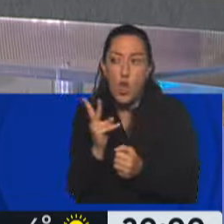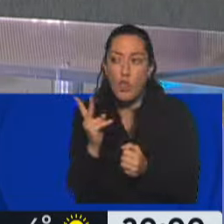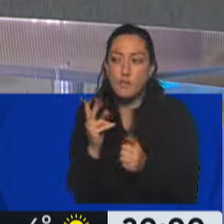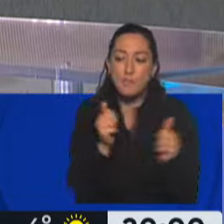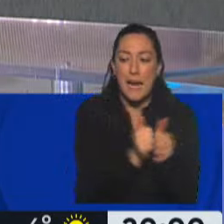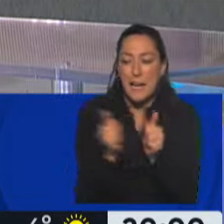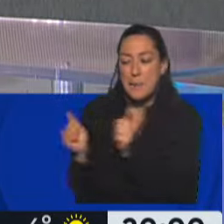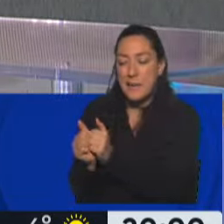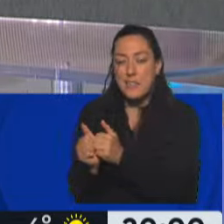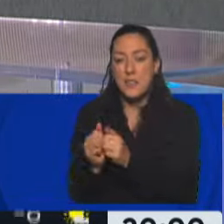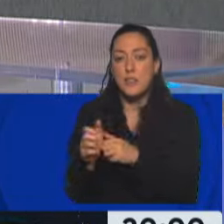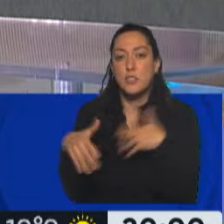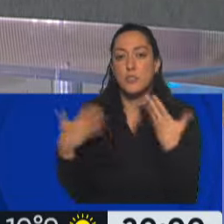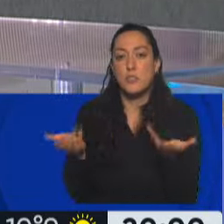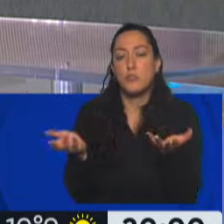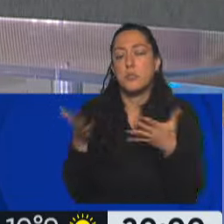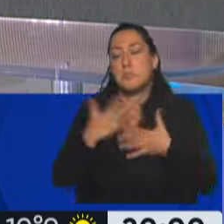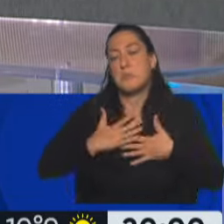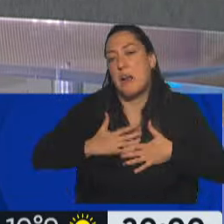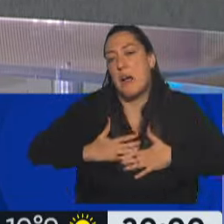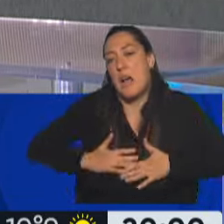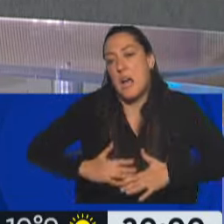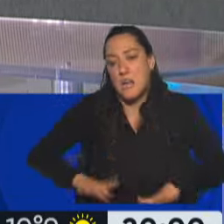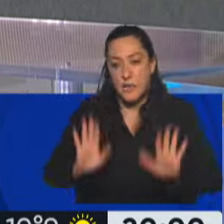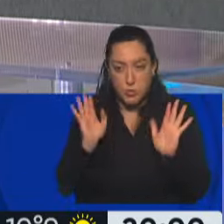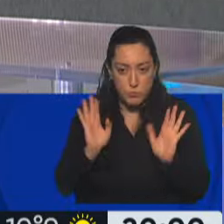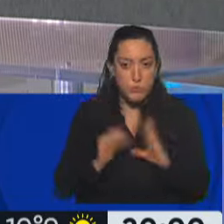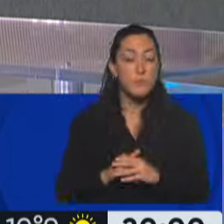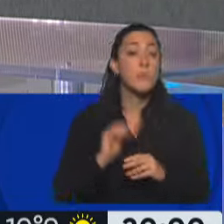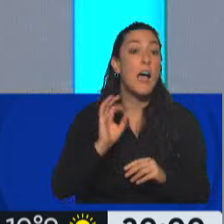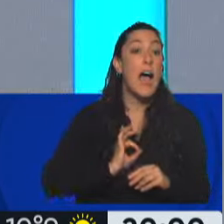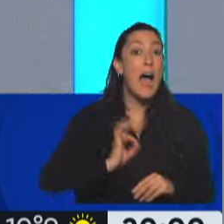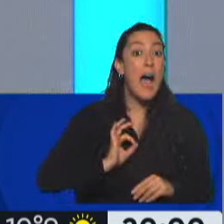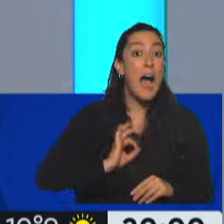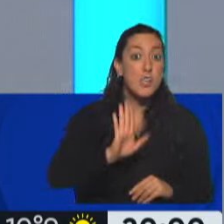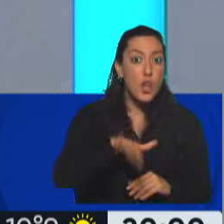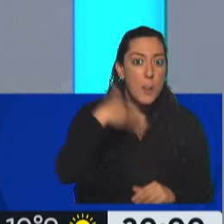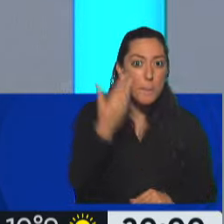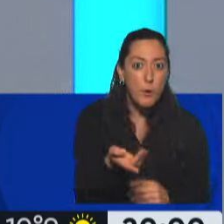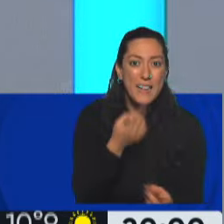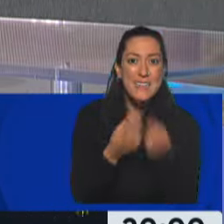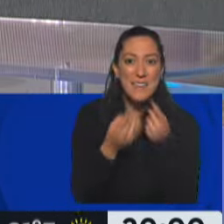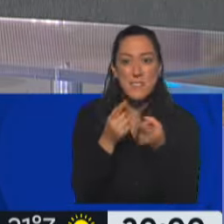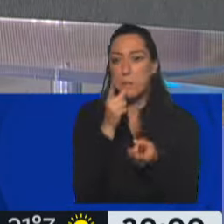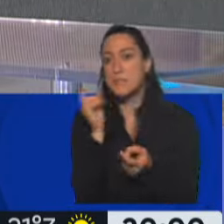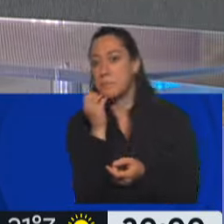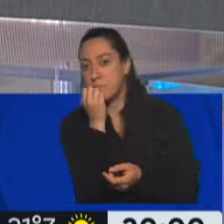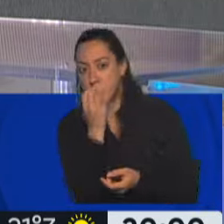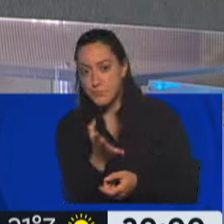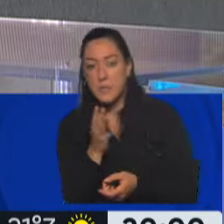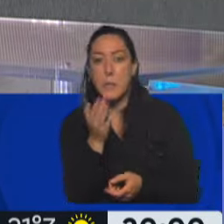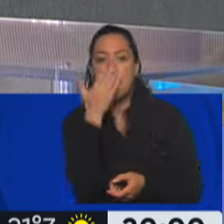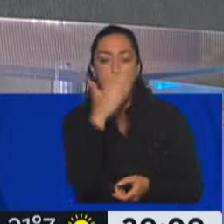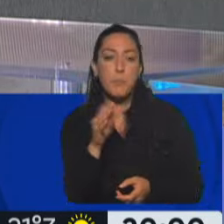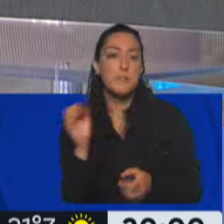de blanquear nada. Se lo tomaron como algo muy relajado, una cosa... Después, ya años después, en una entrevista... Y después parece que ella le empezó a mandar